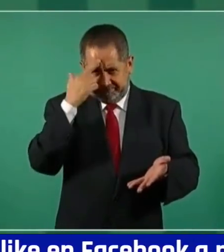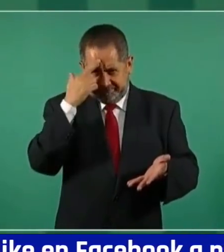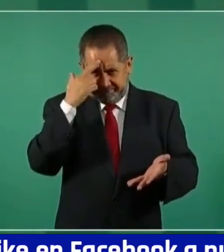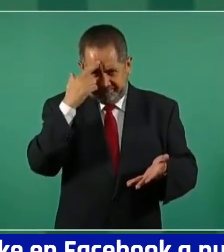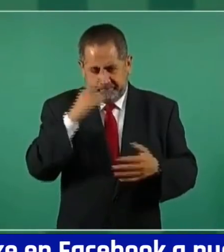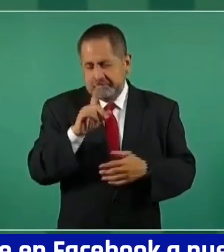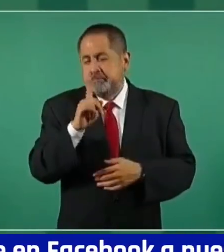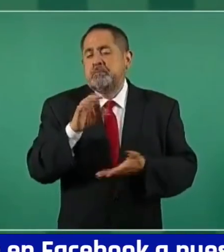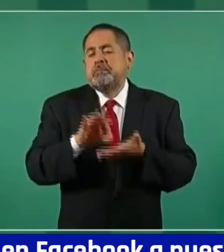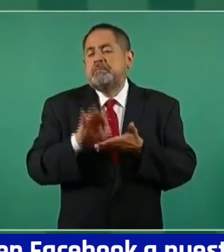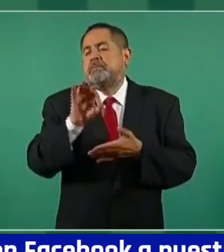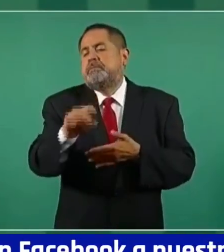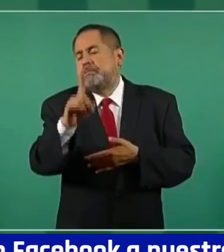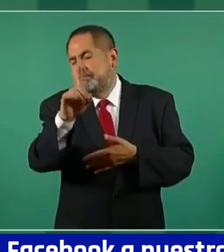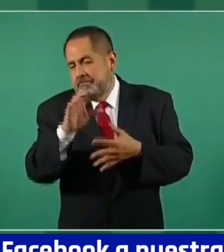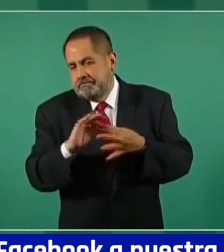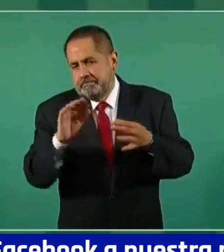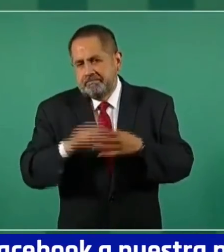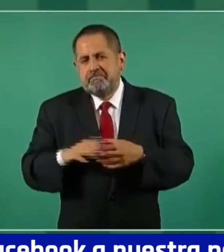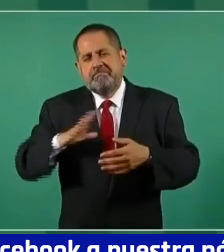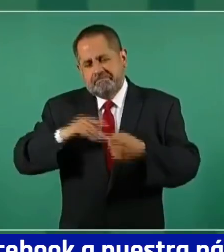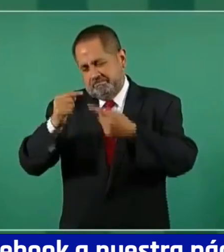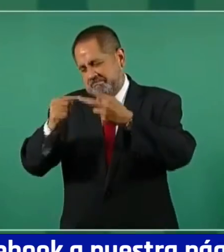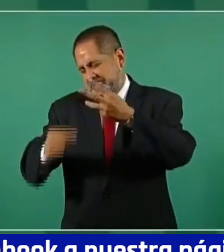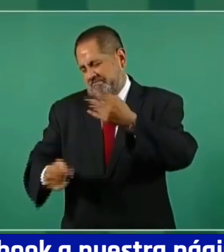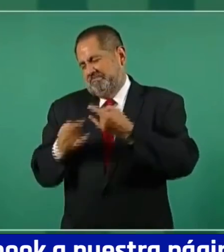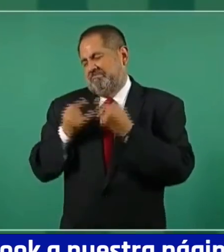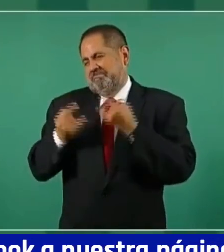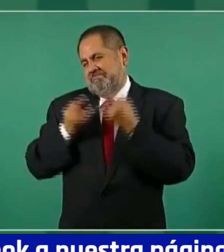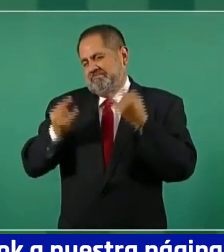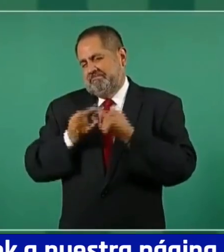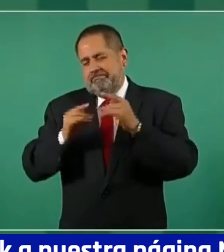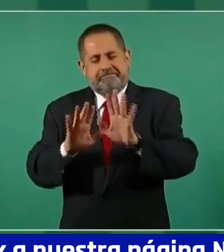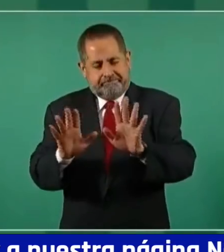Solo un dato, porque aquí me podría pasar todo el día.